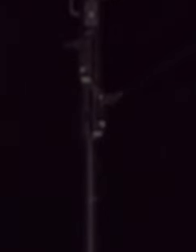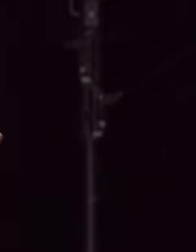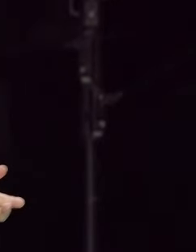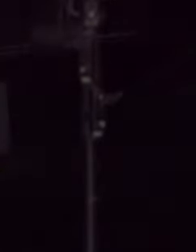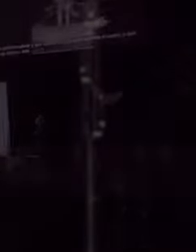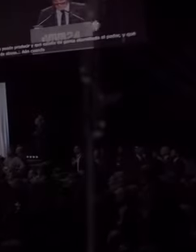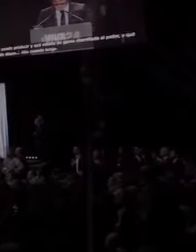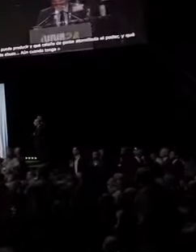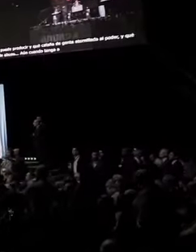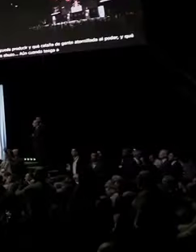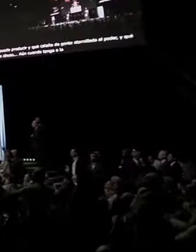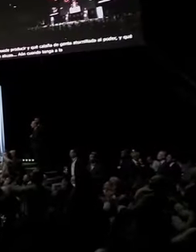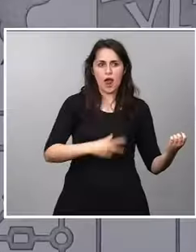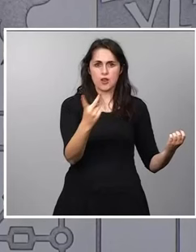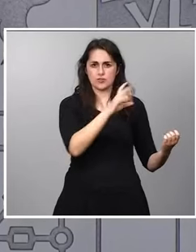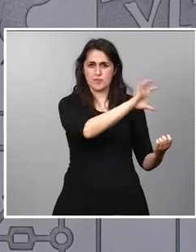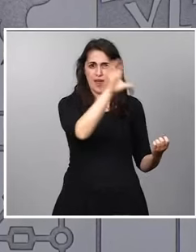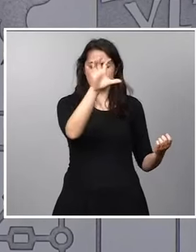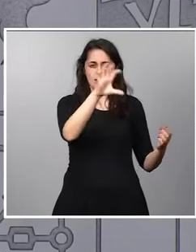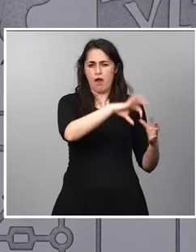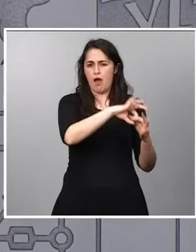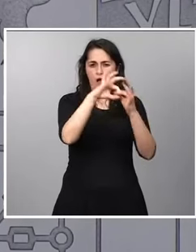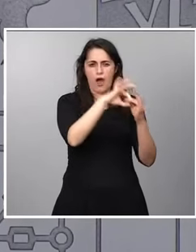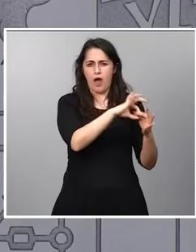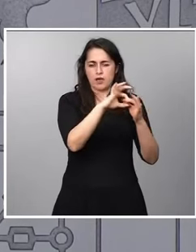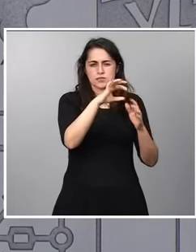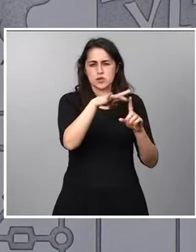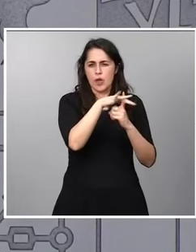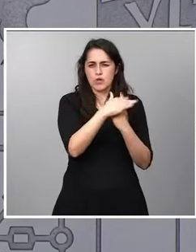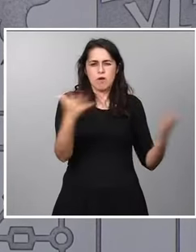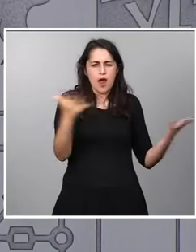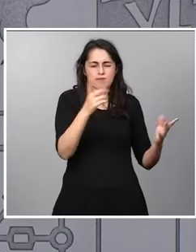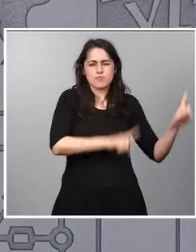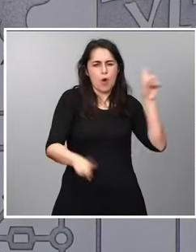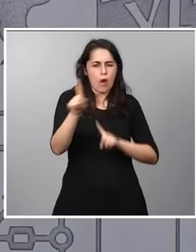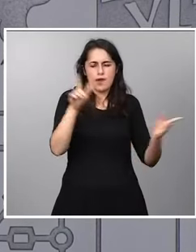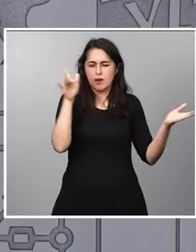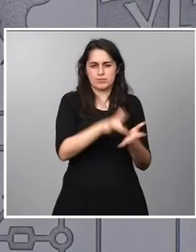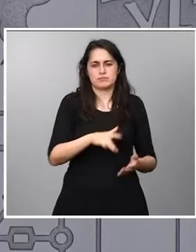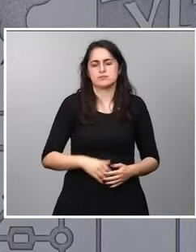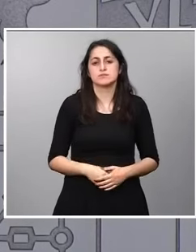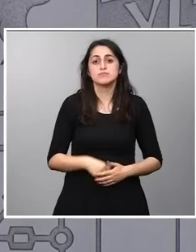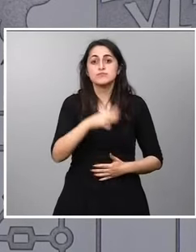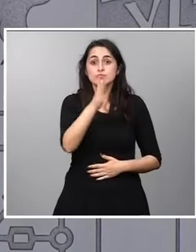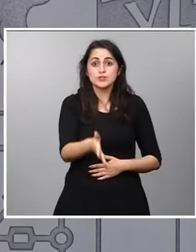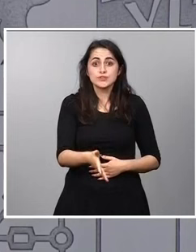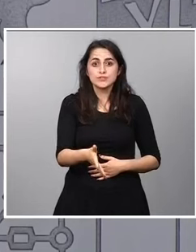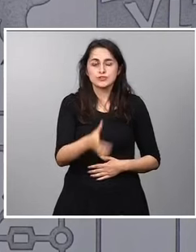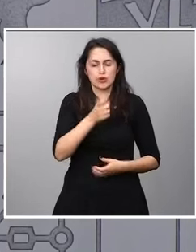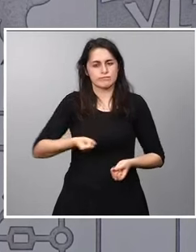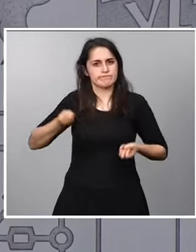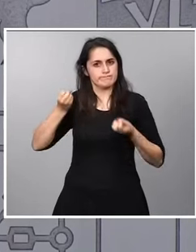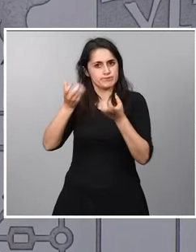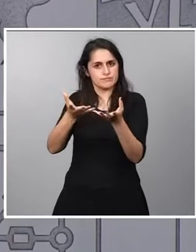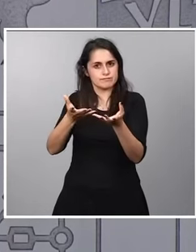para pensarlo el ministro de exteriores José Manuel alvárez compareció después en moncloa les anuncio